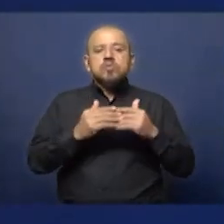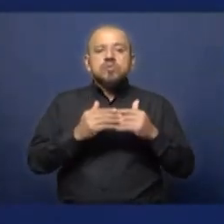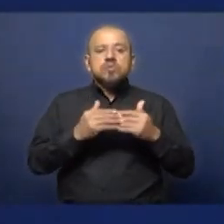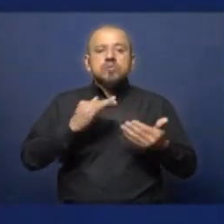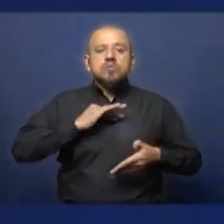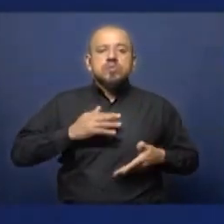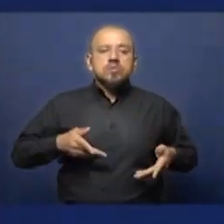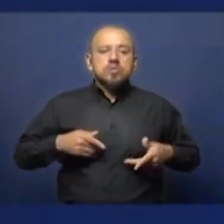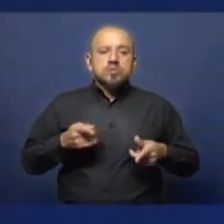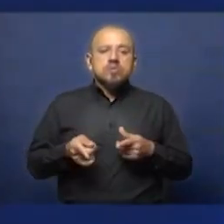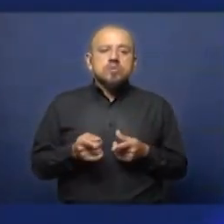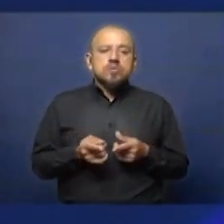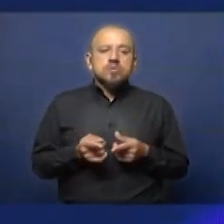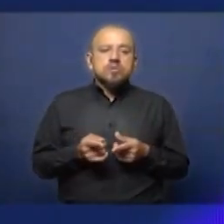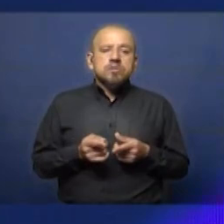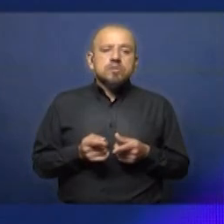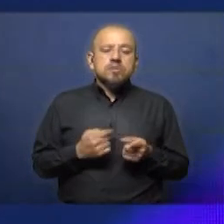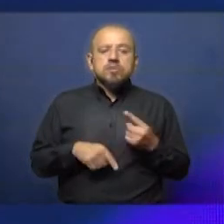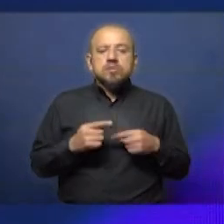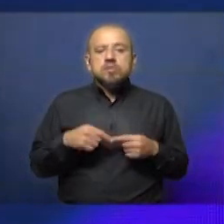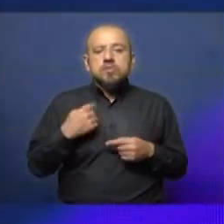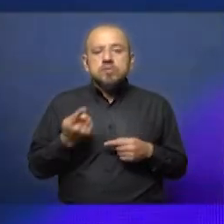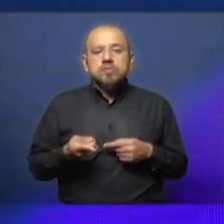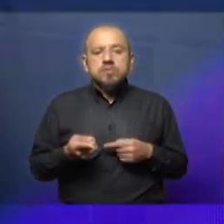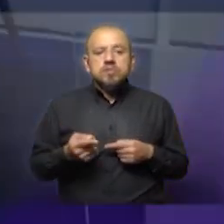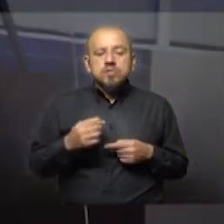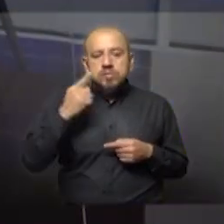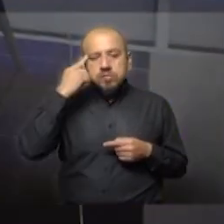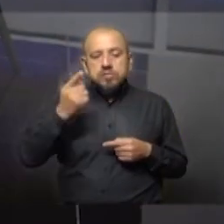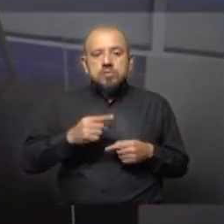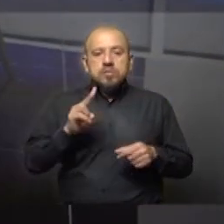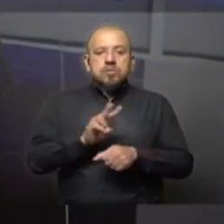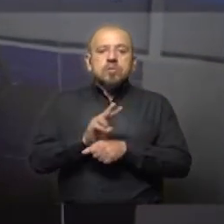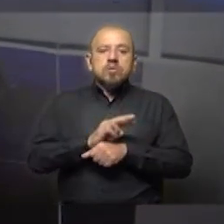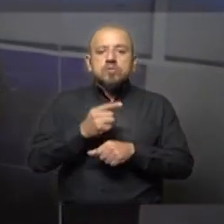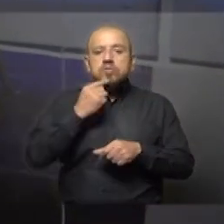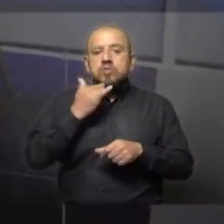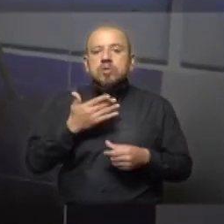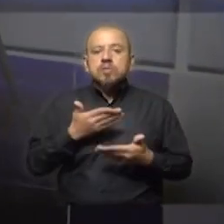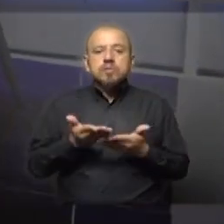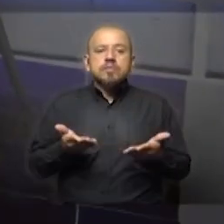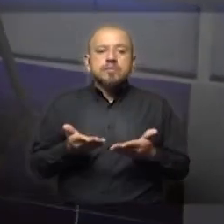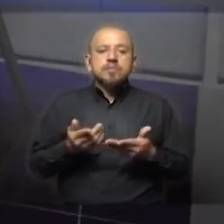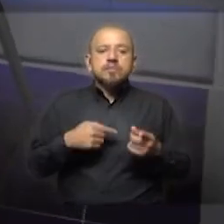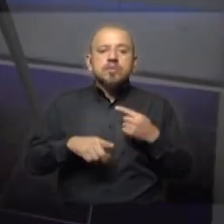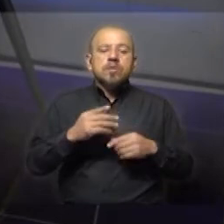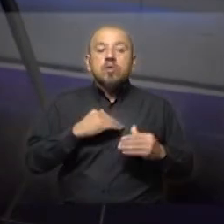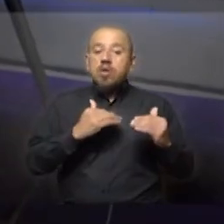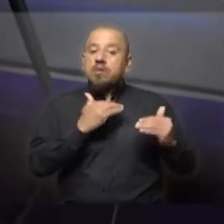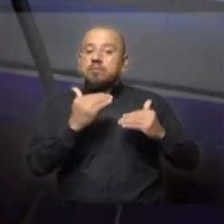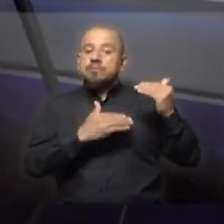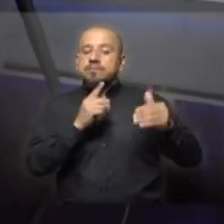digo hoy hoy por hoy tenemos que incorporar otras categorías para pensar el cuidado no como por ejemplo qué es lo que se puede bueno la clase social